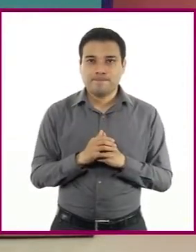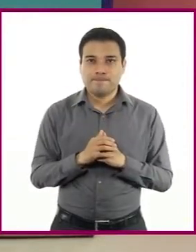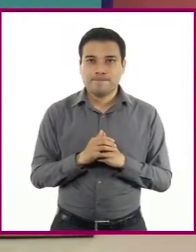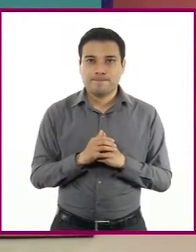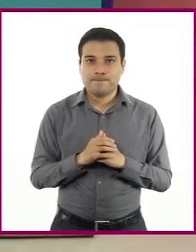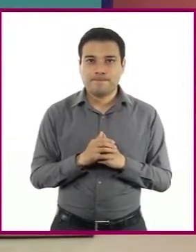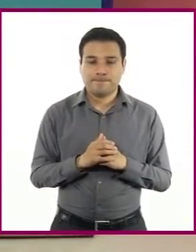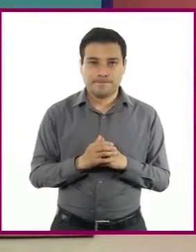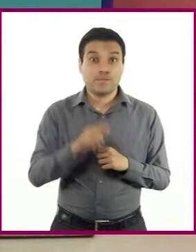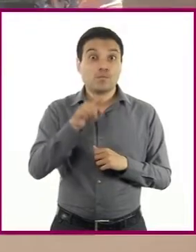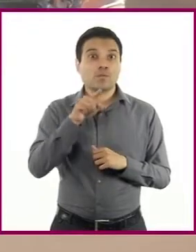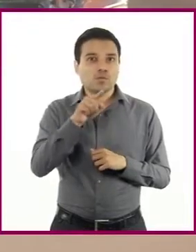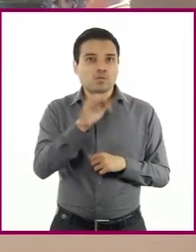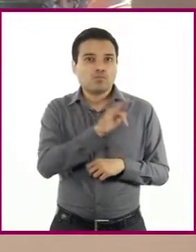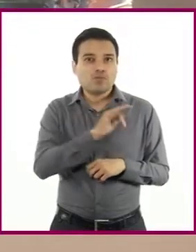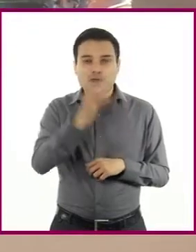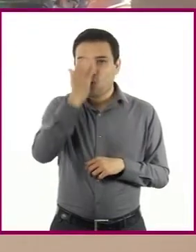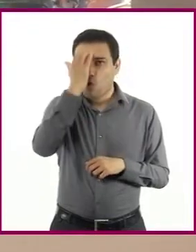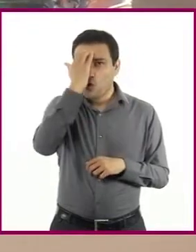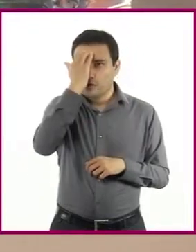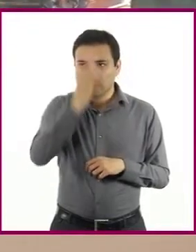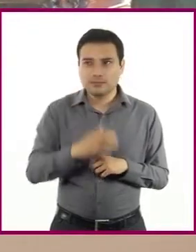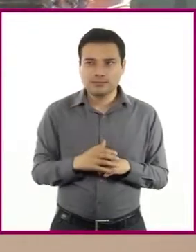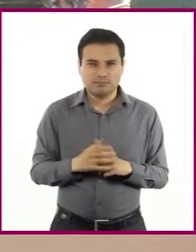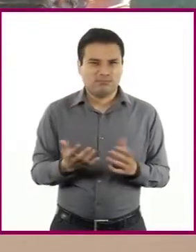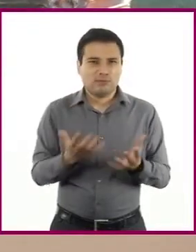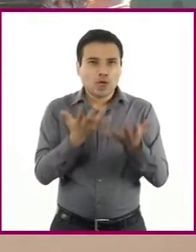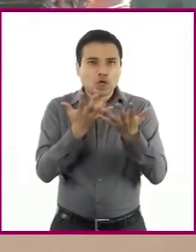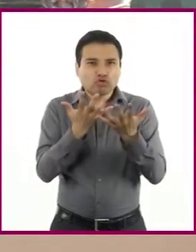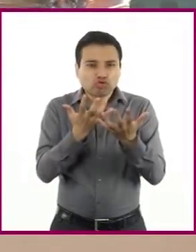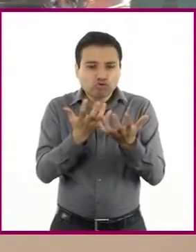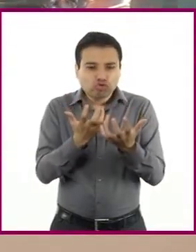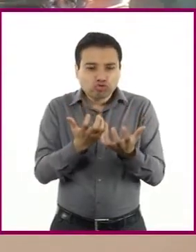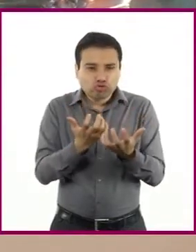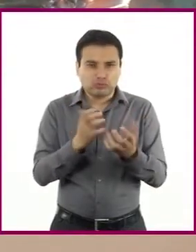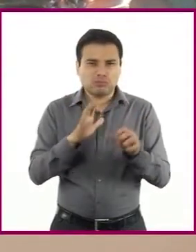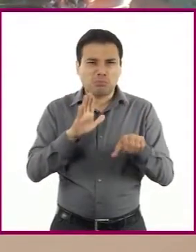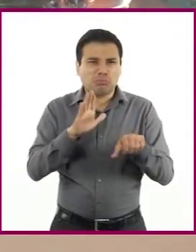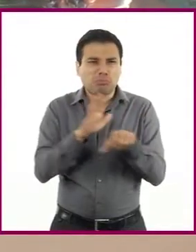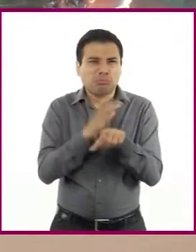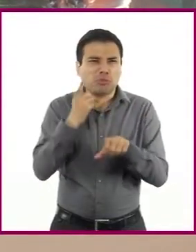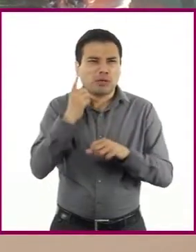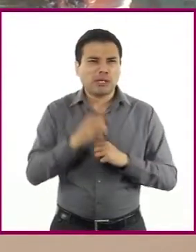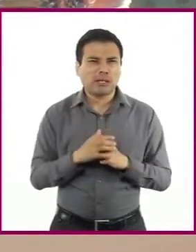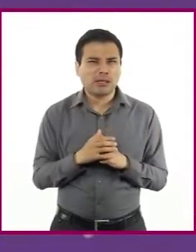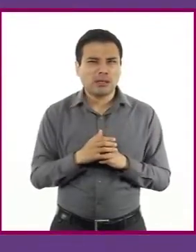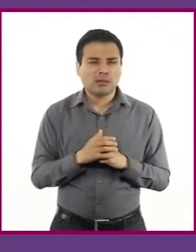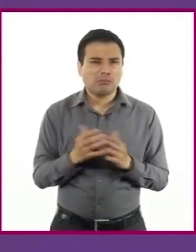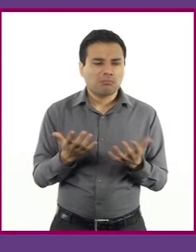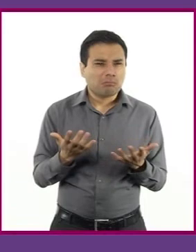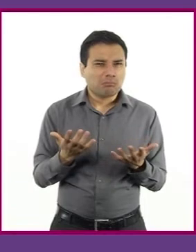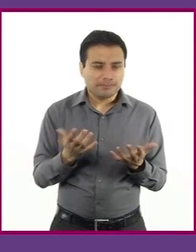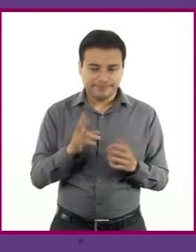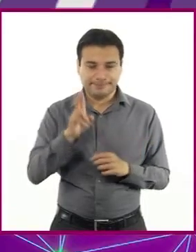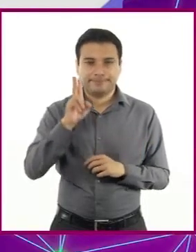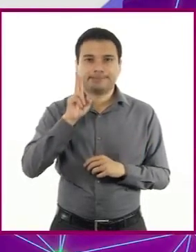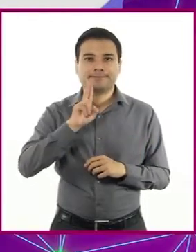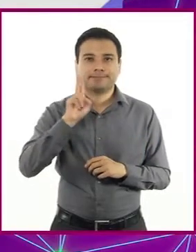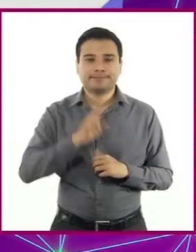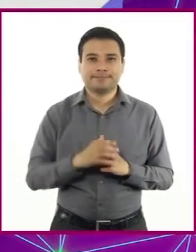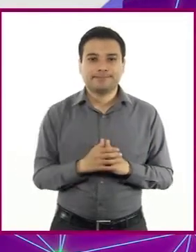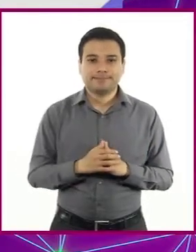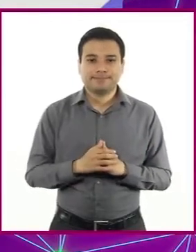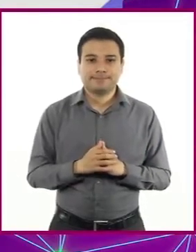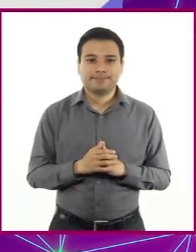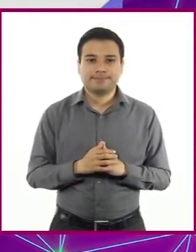puedan detectar qué elemento se oxida y, por consiguiente, ¿qué elemento se reduce? Cuando el